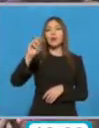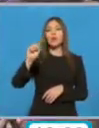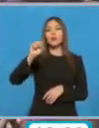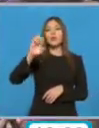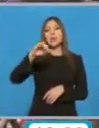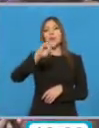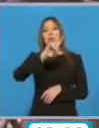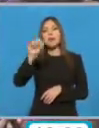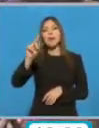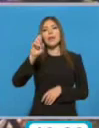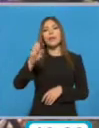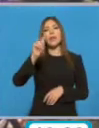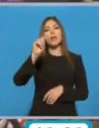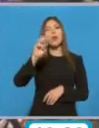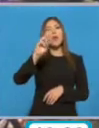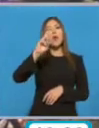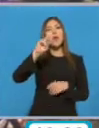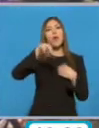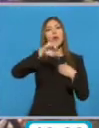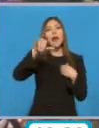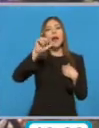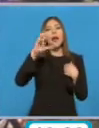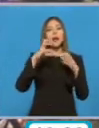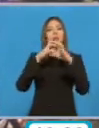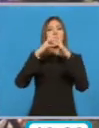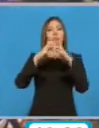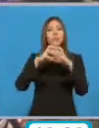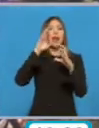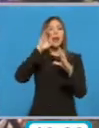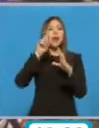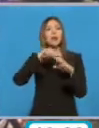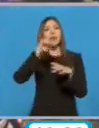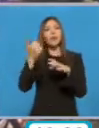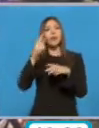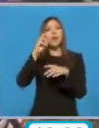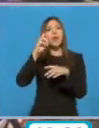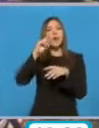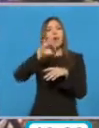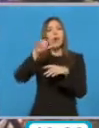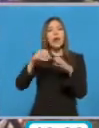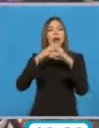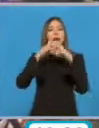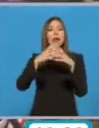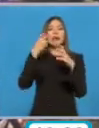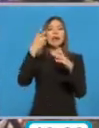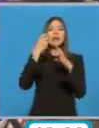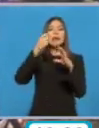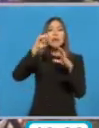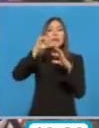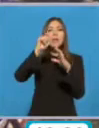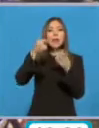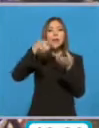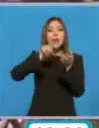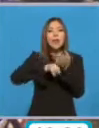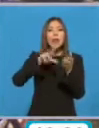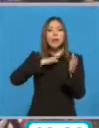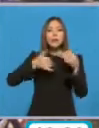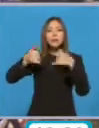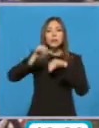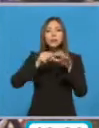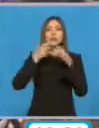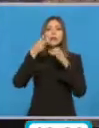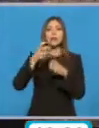toronja que nos ayuda como un antibacteriano también. ¡Qué maravilla! Entonces tienes un antibacteriano, un